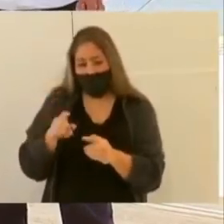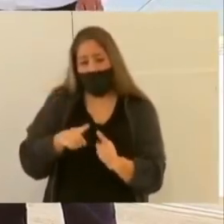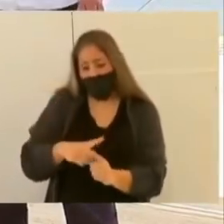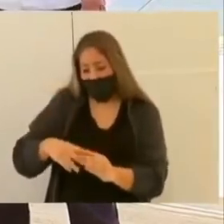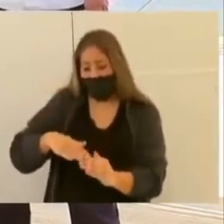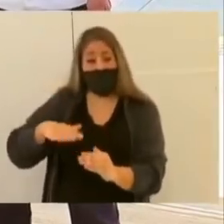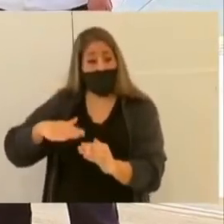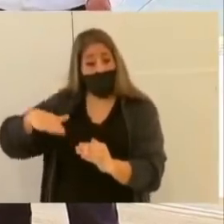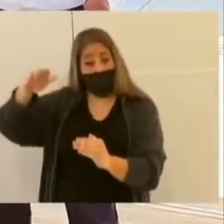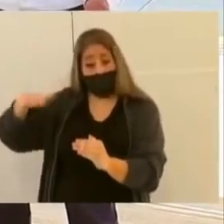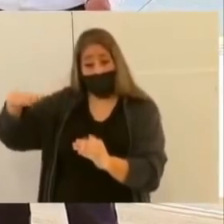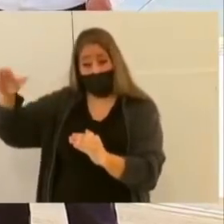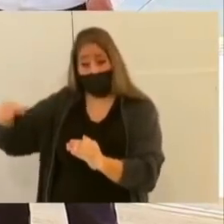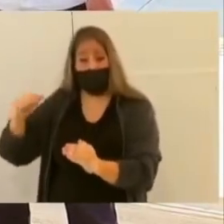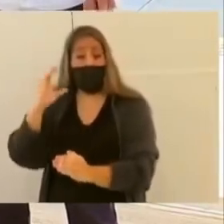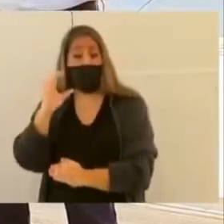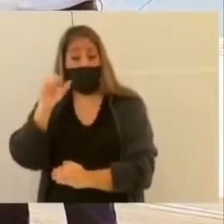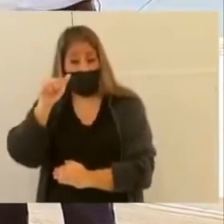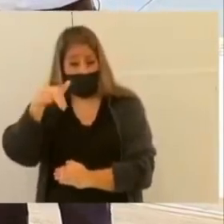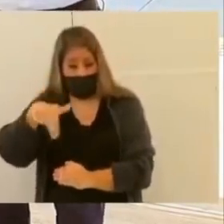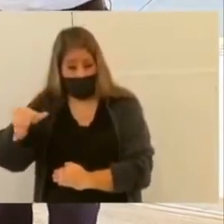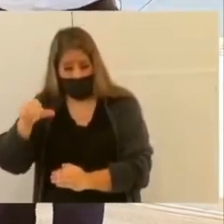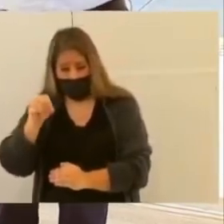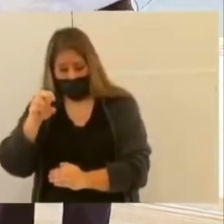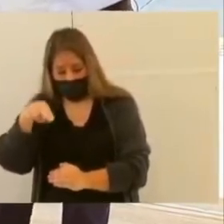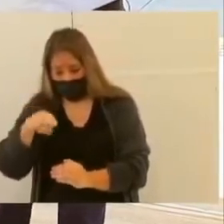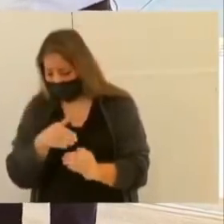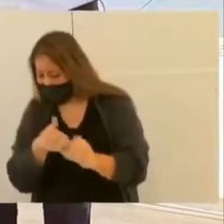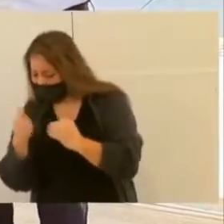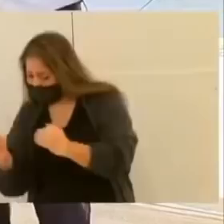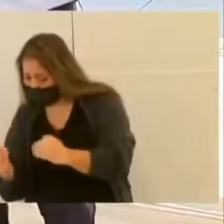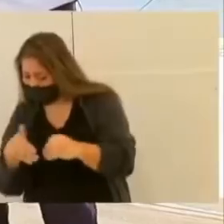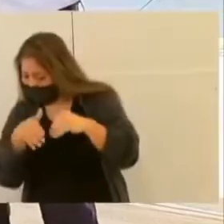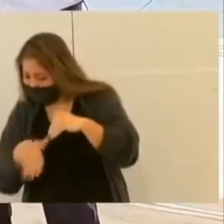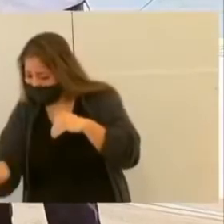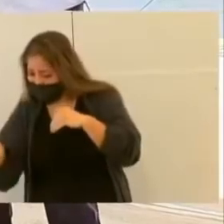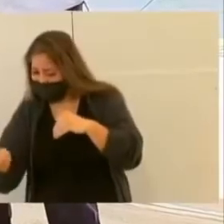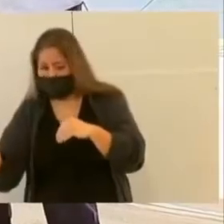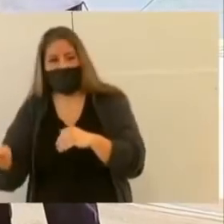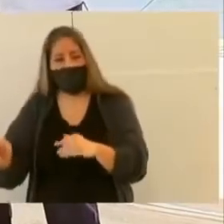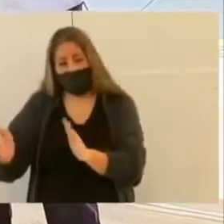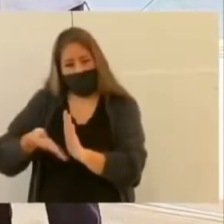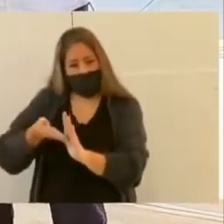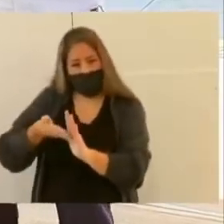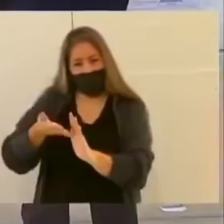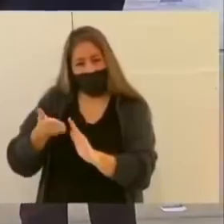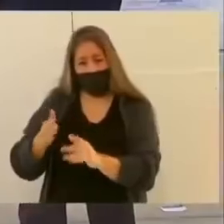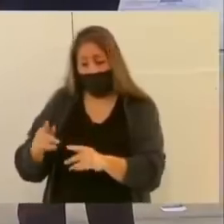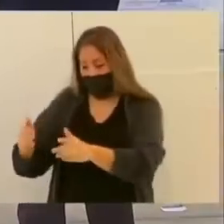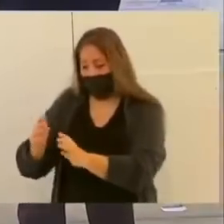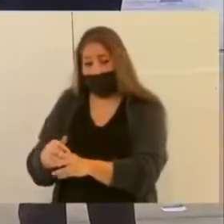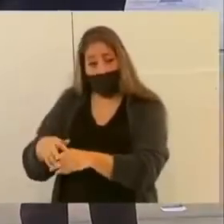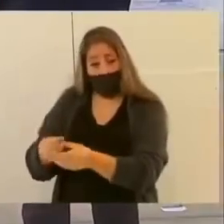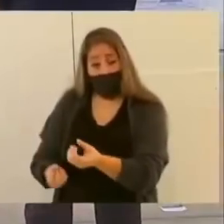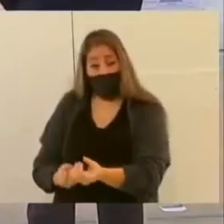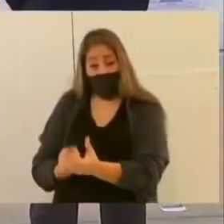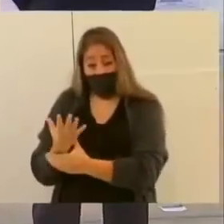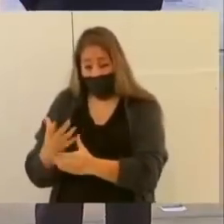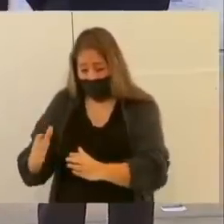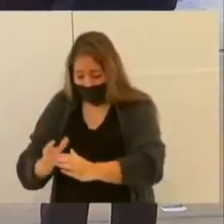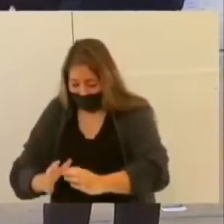Fernández, inmediatamente después del Cañón de Fernández se va a construir una presa derivadora.